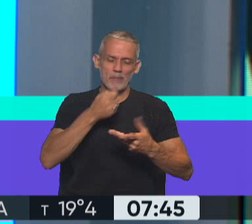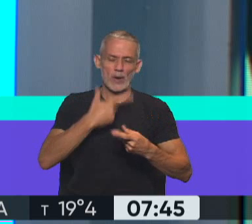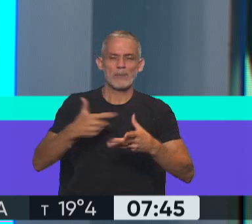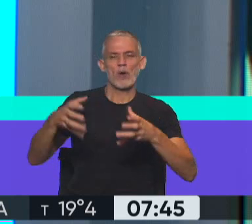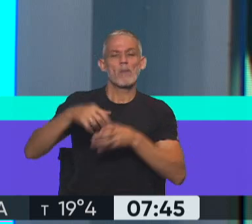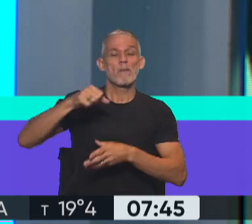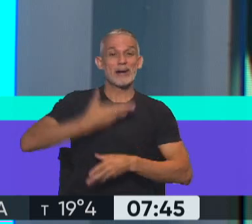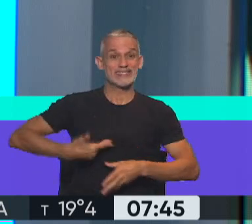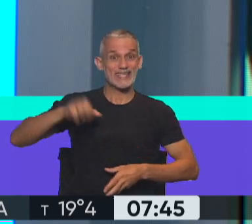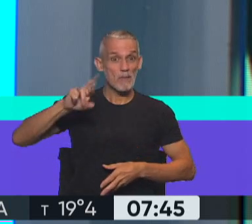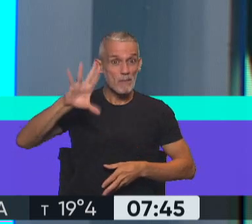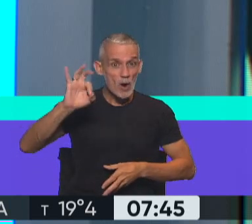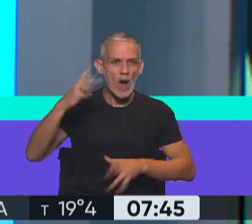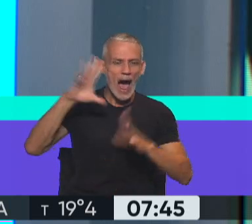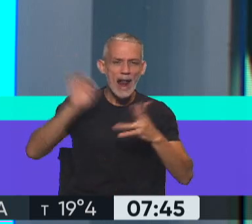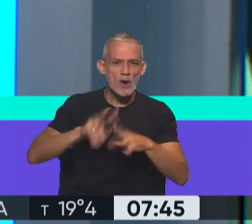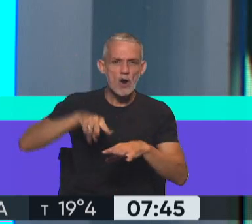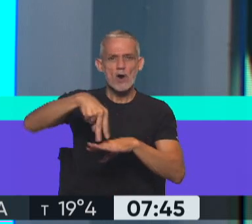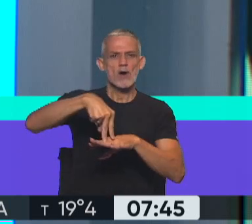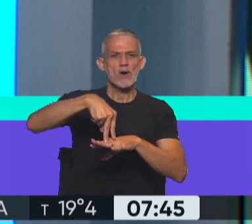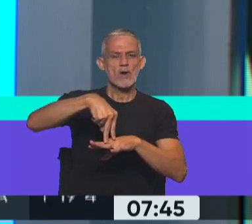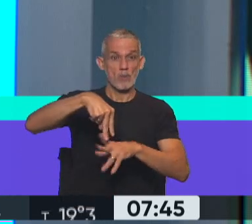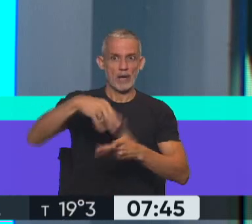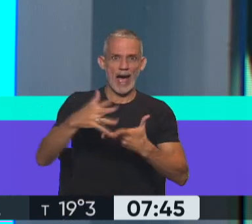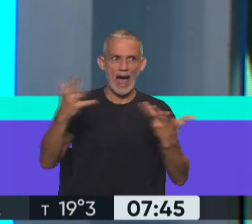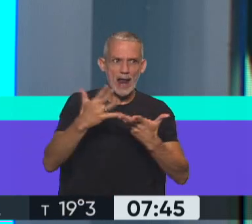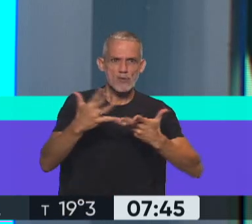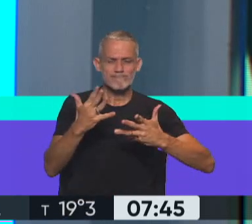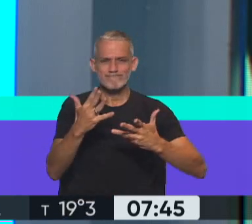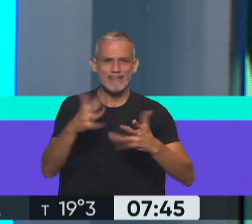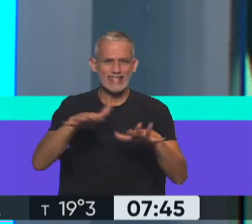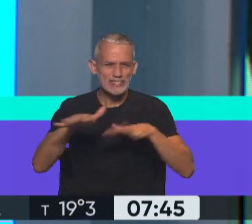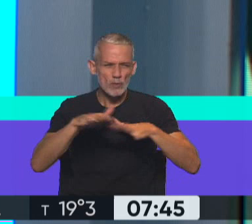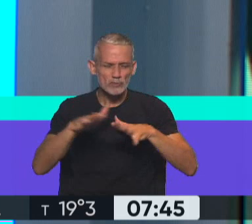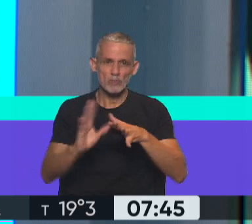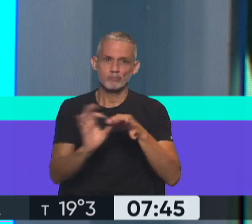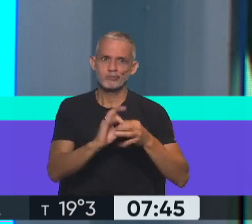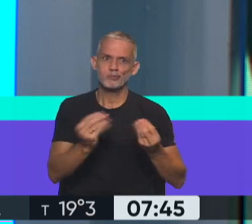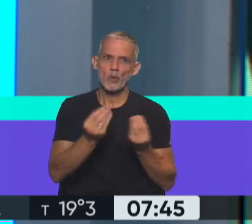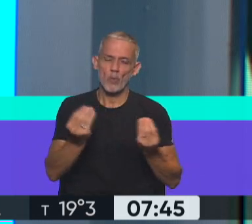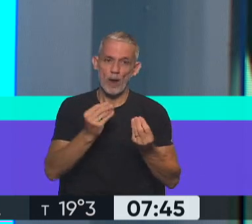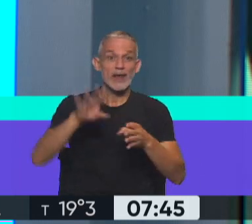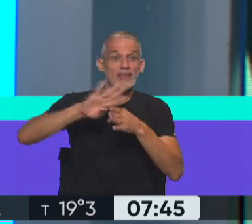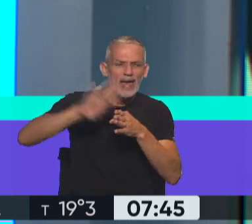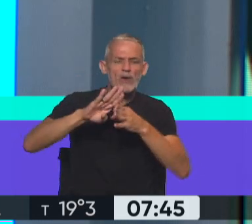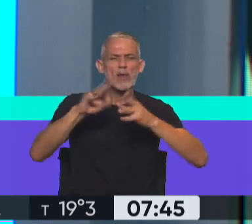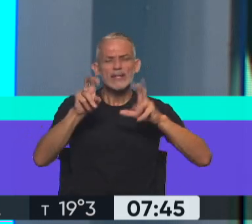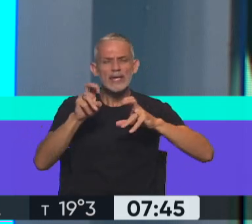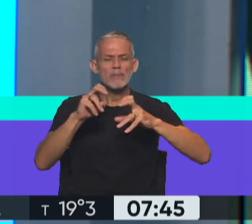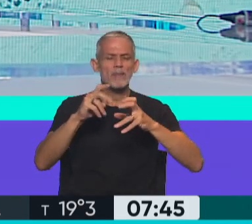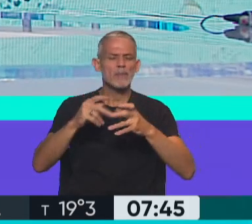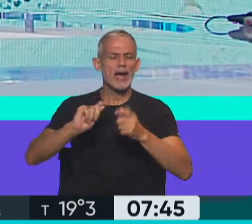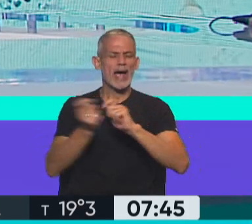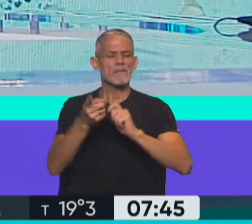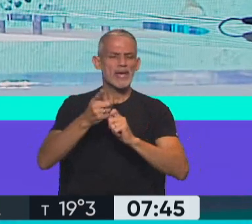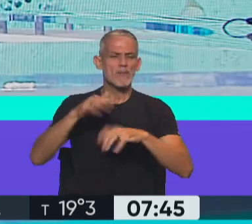se levantaba por alguna circunstancia que pudiera ocurrir, sobre todo vinculado precisamente con el endeudamiento y la responsabilidad de